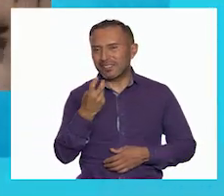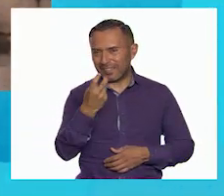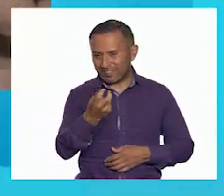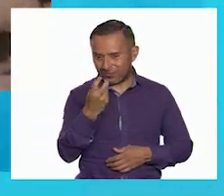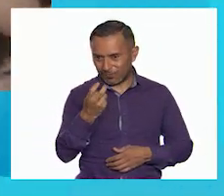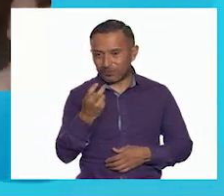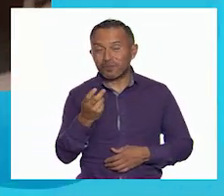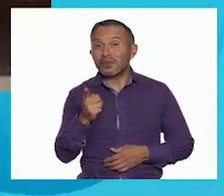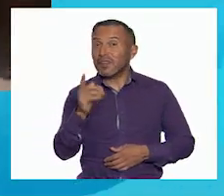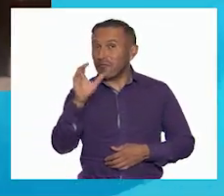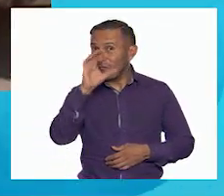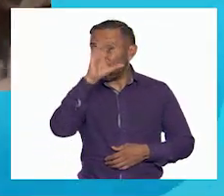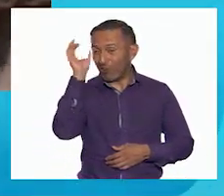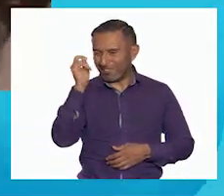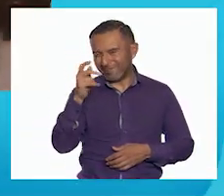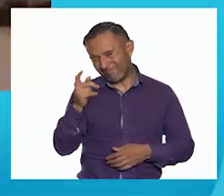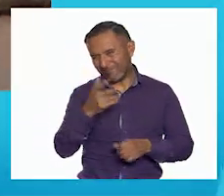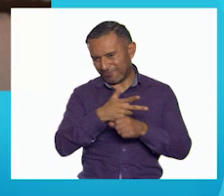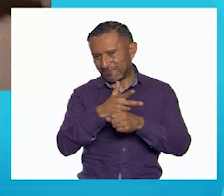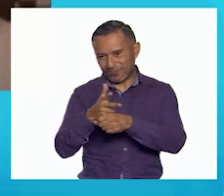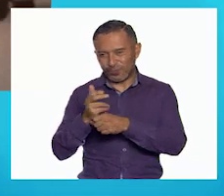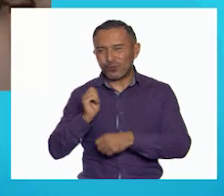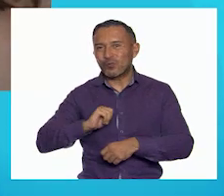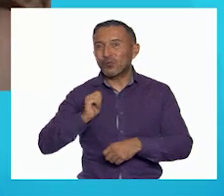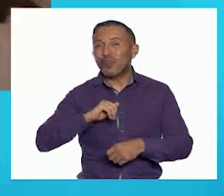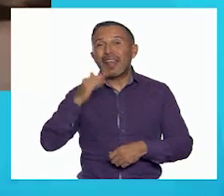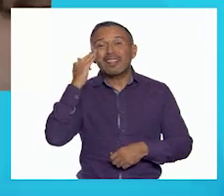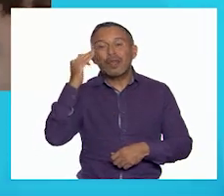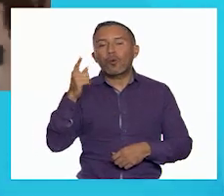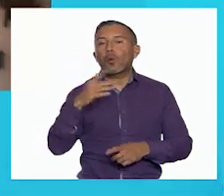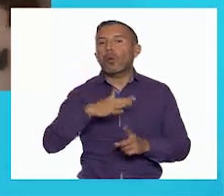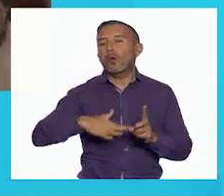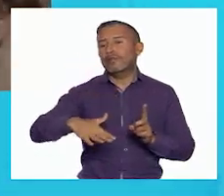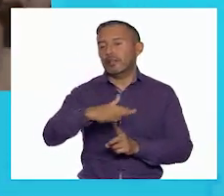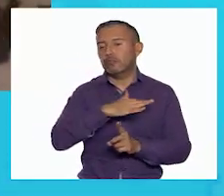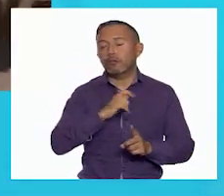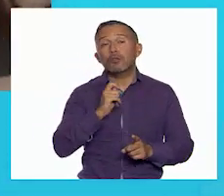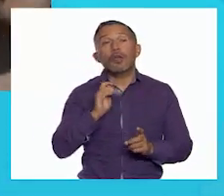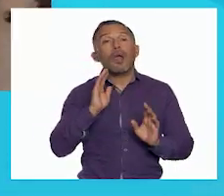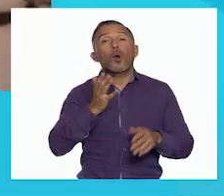imágenes tenían que ver con el contexto en el que ellos vivían. Como